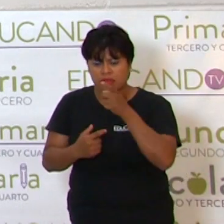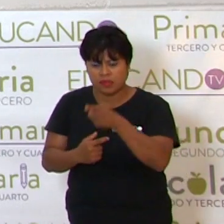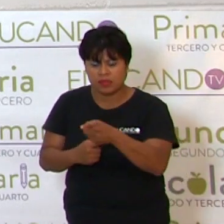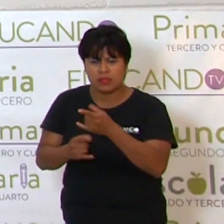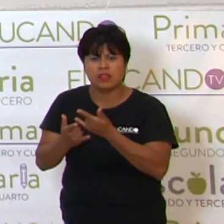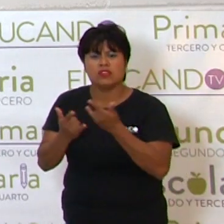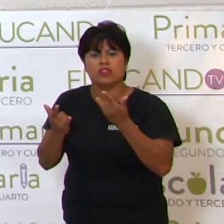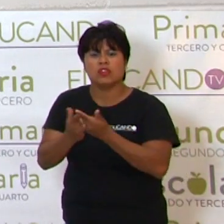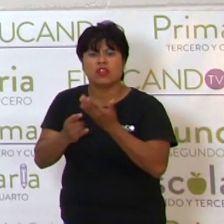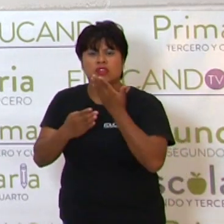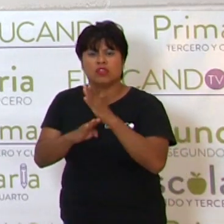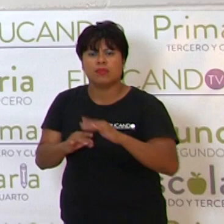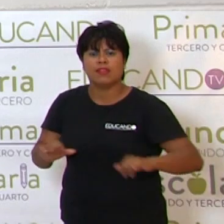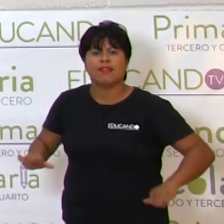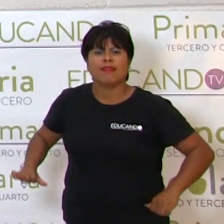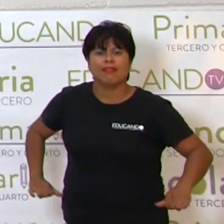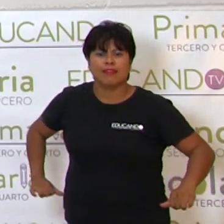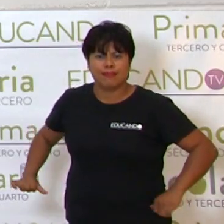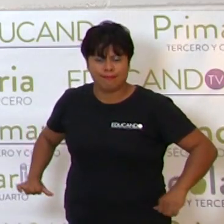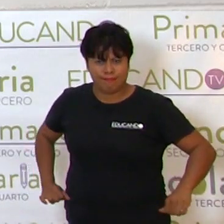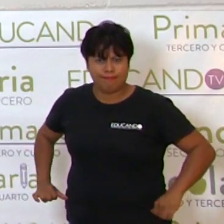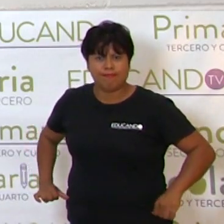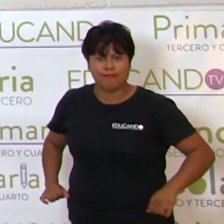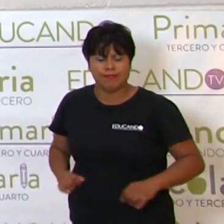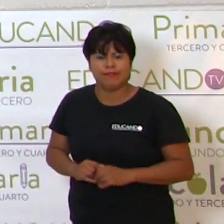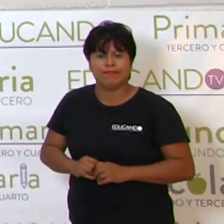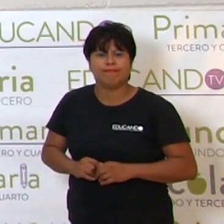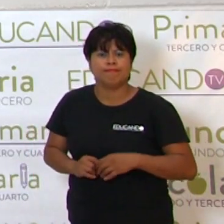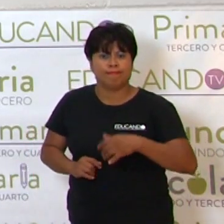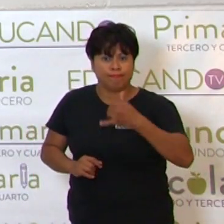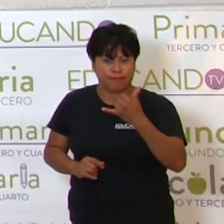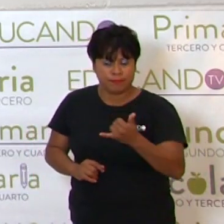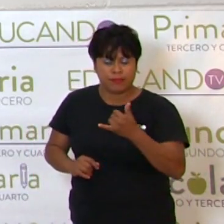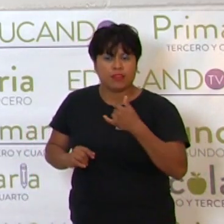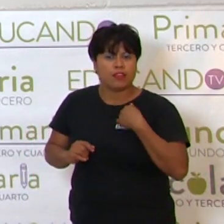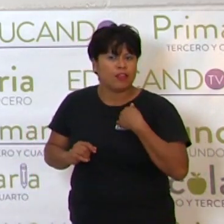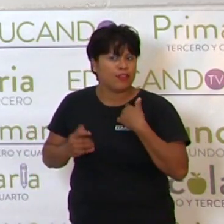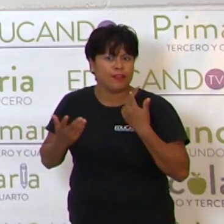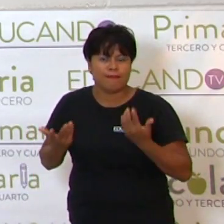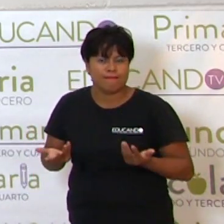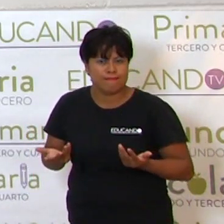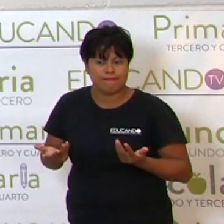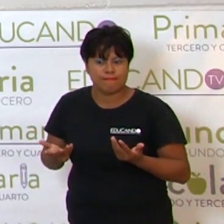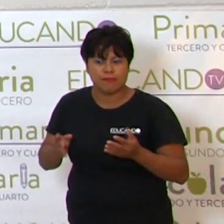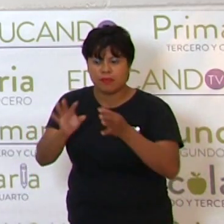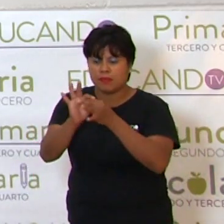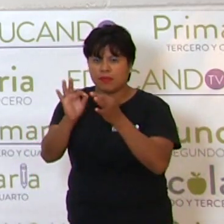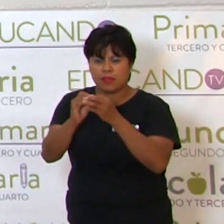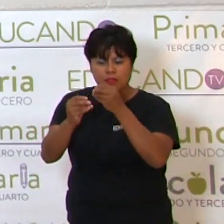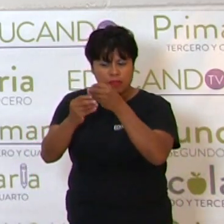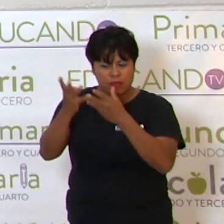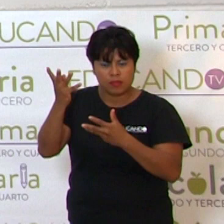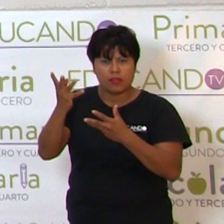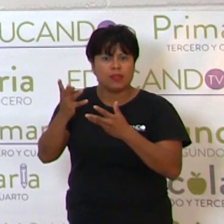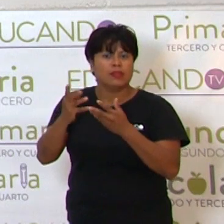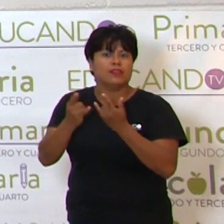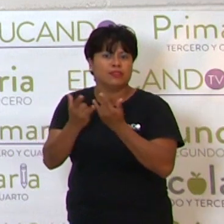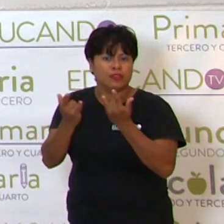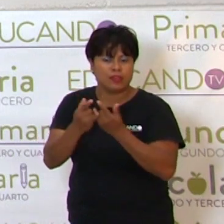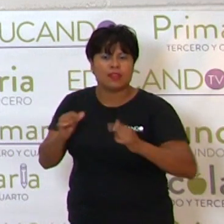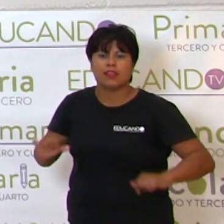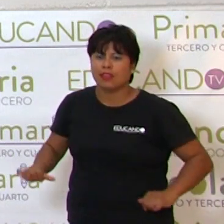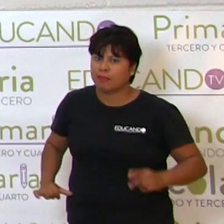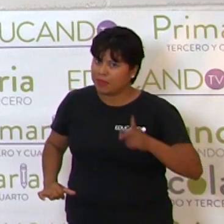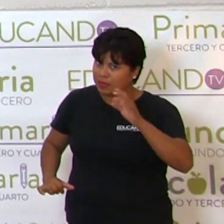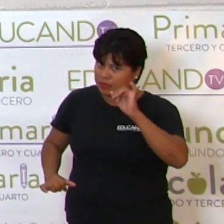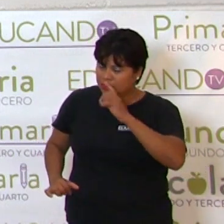historia del teatro. Y ya no les voy a decir toda la historia del teatro, pero sí me interesa